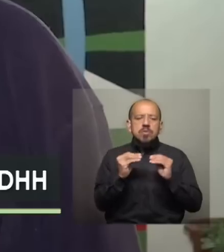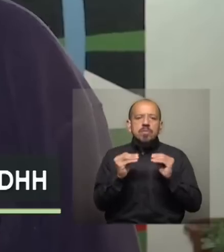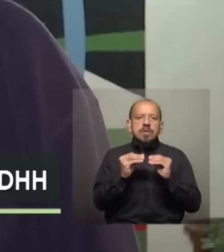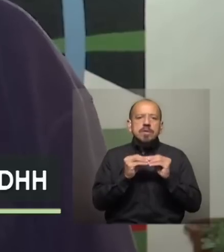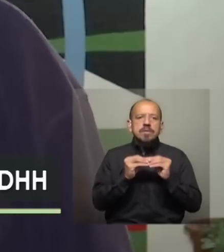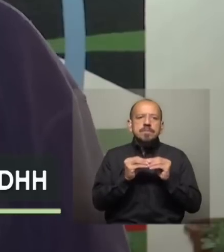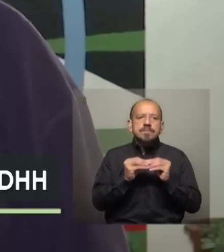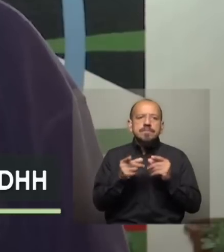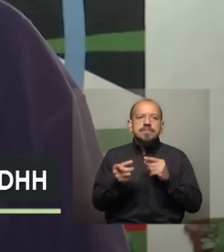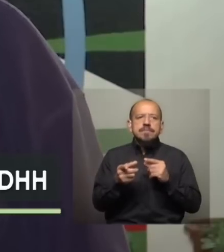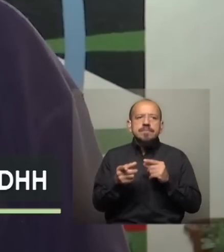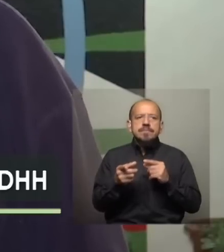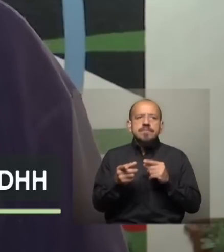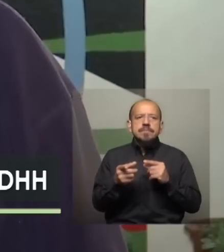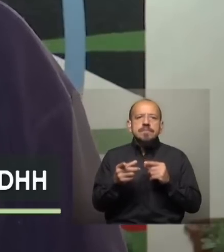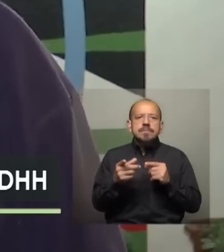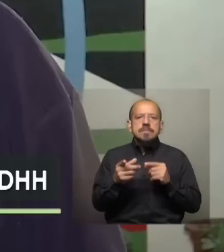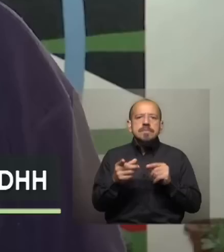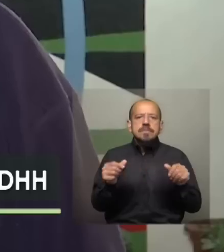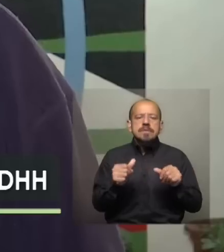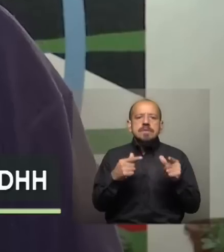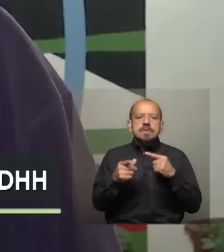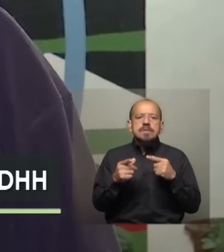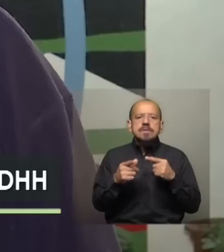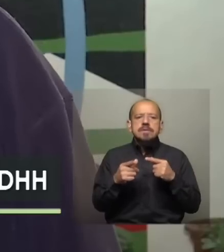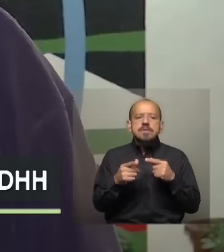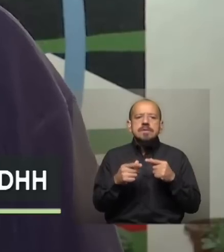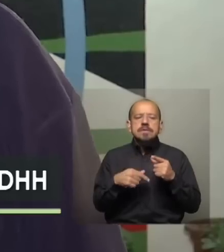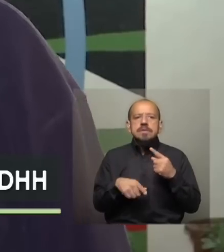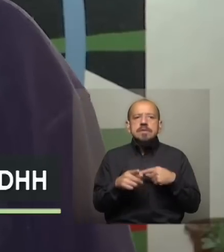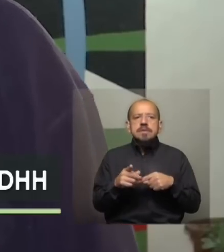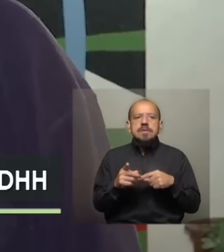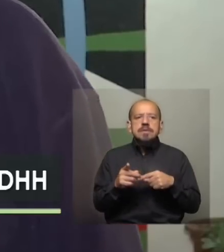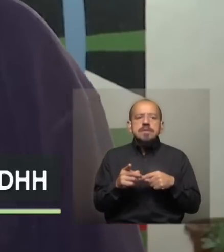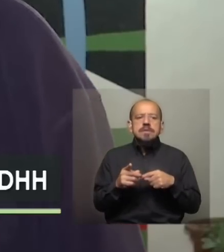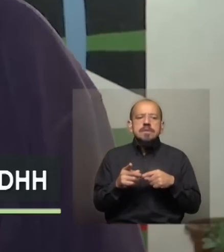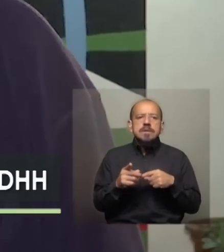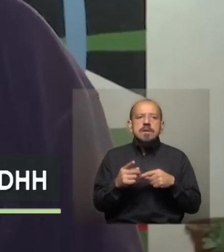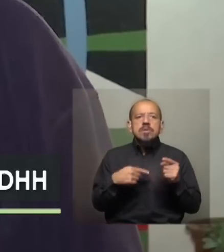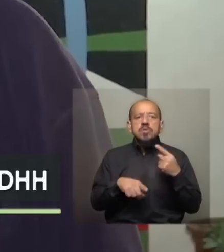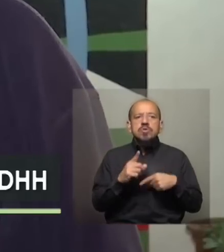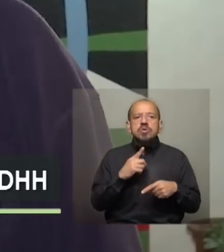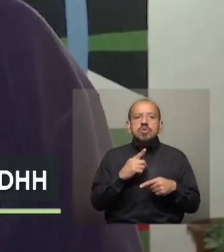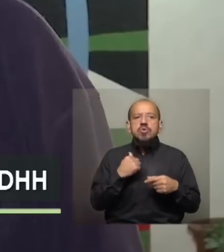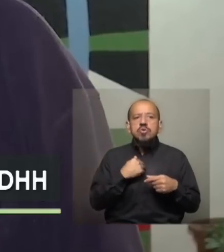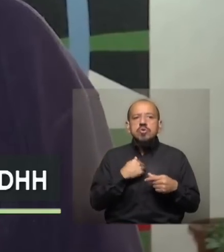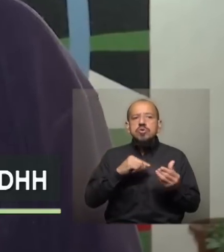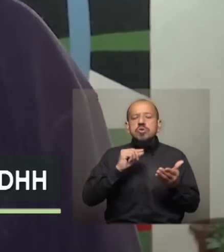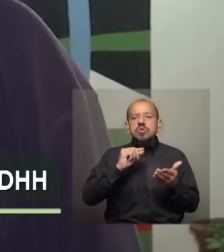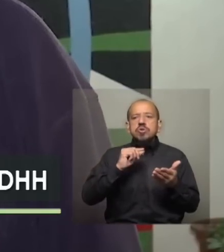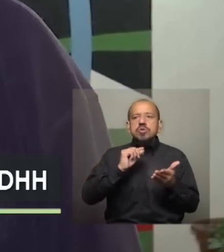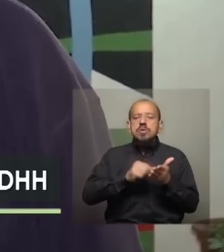y compañeros que están dispuestos a hacer a impulsar esta causa y hemos contratado